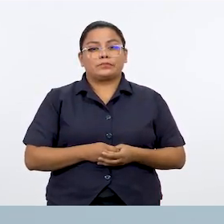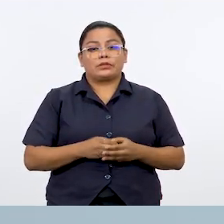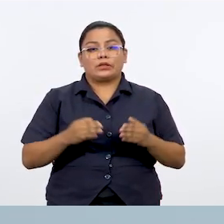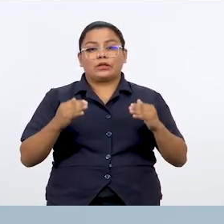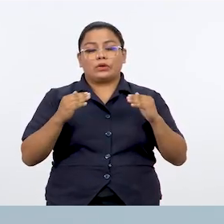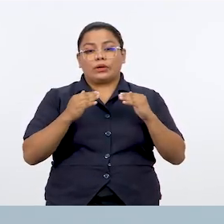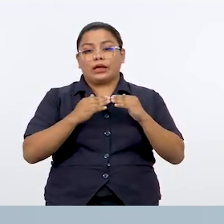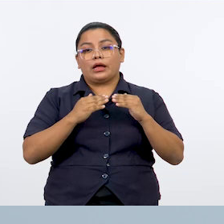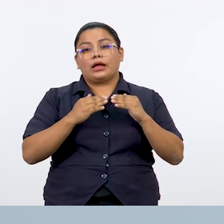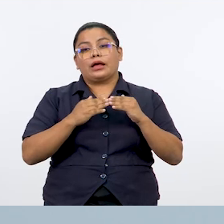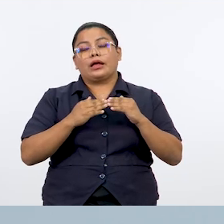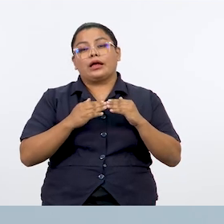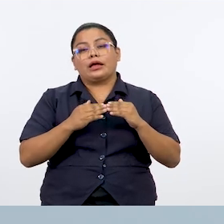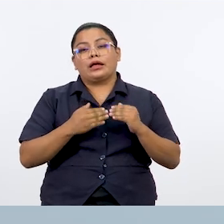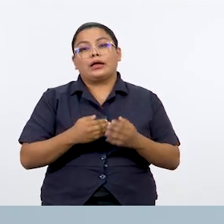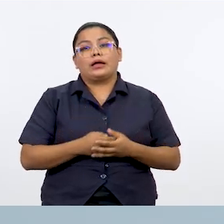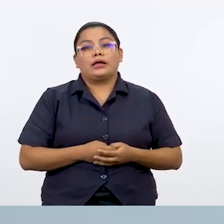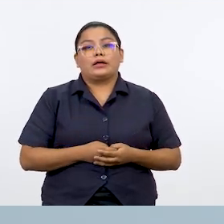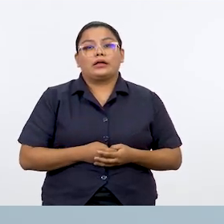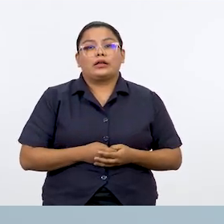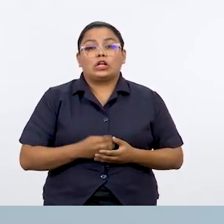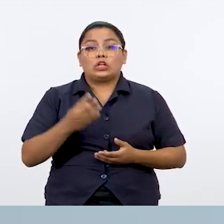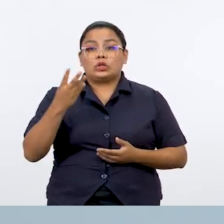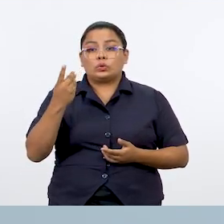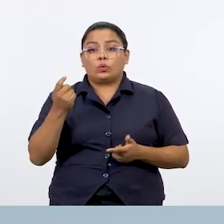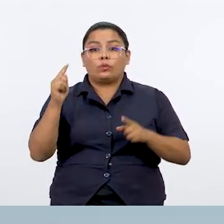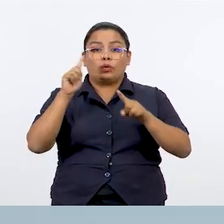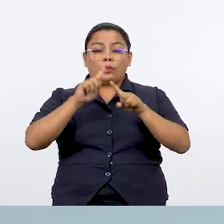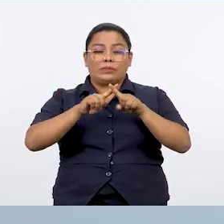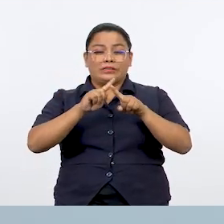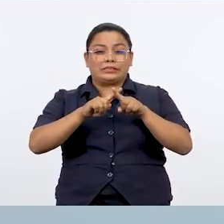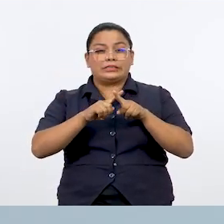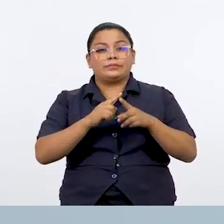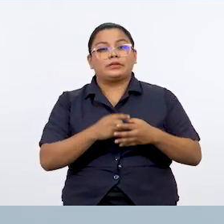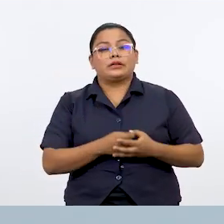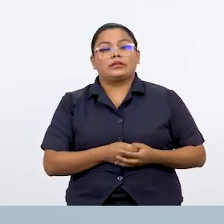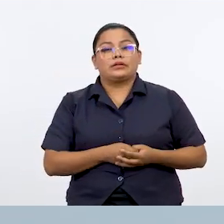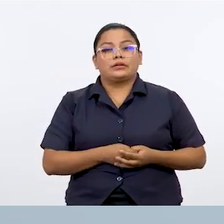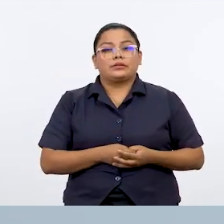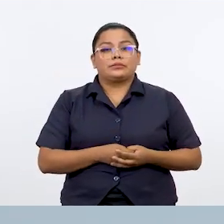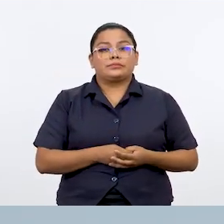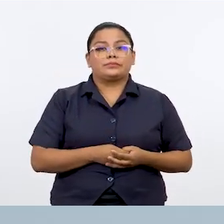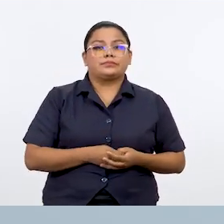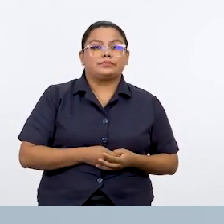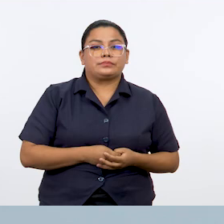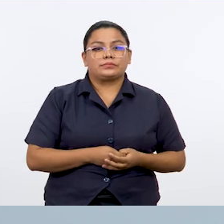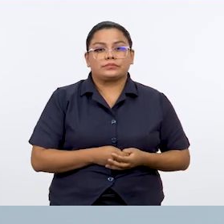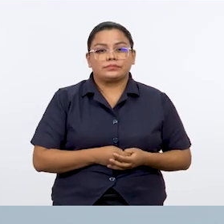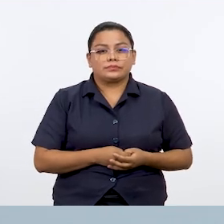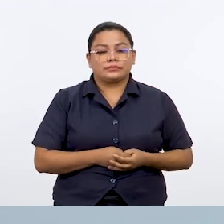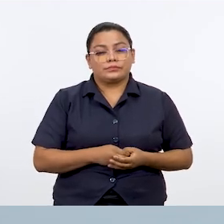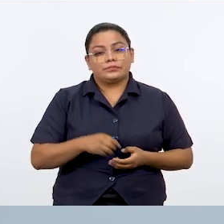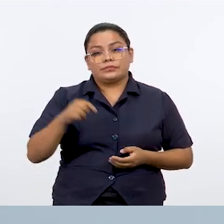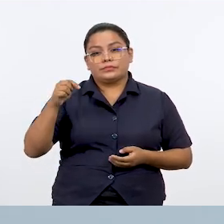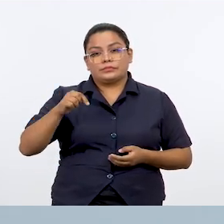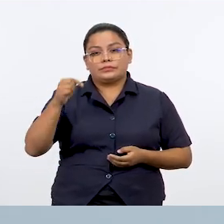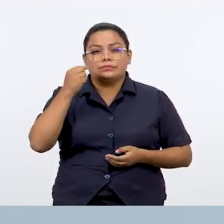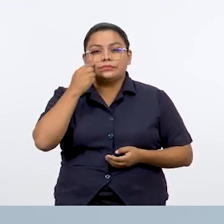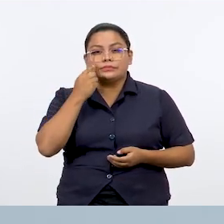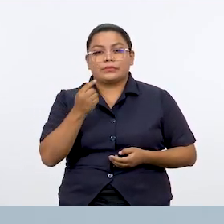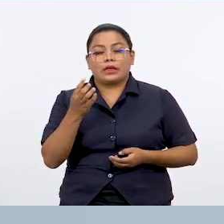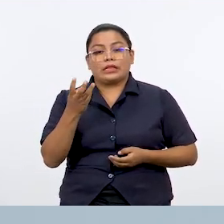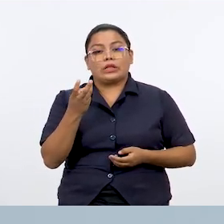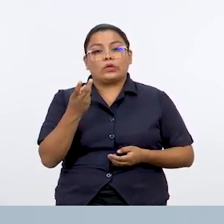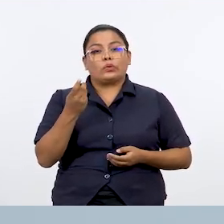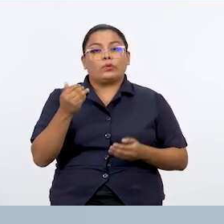Y esta división nos va a dar por qué número deberíamos estar multiplicando. Ahora bien,